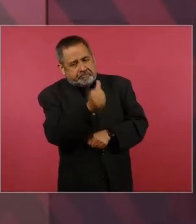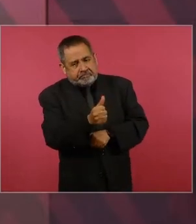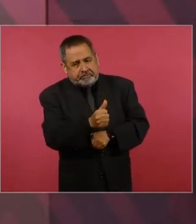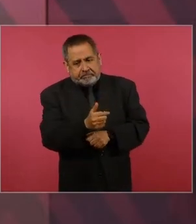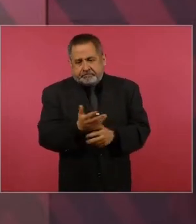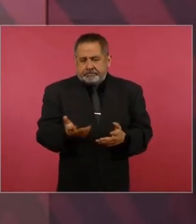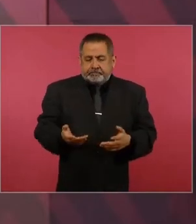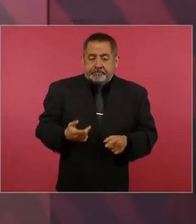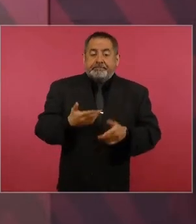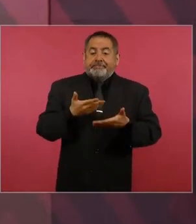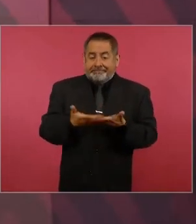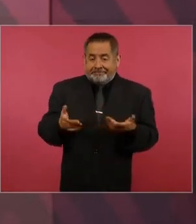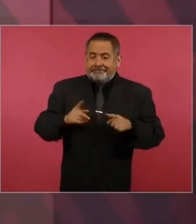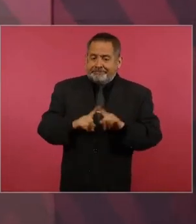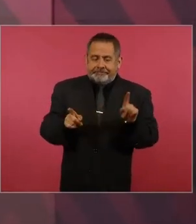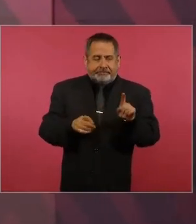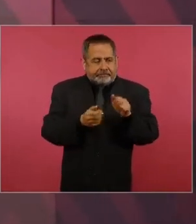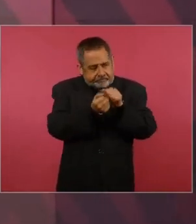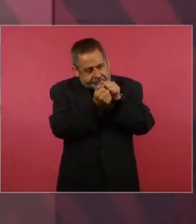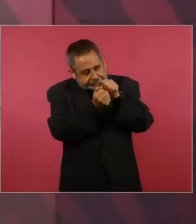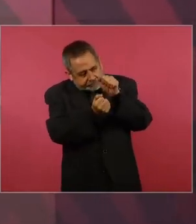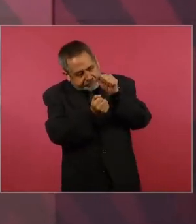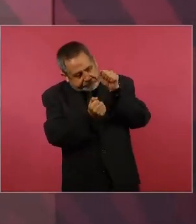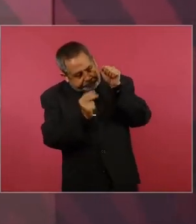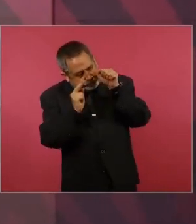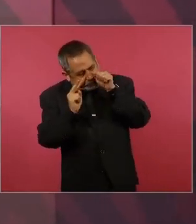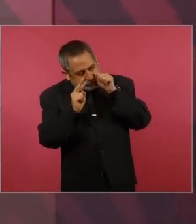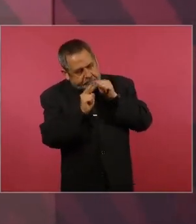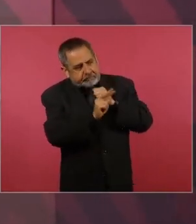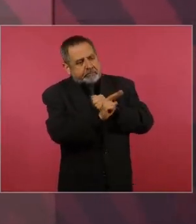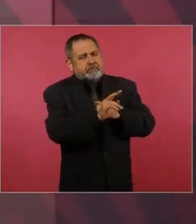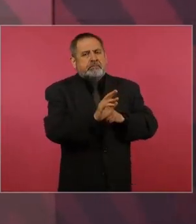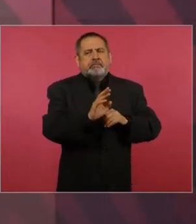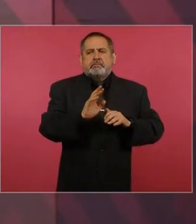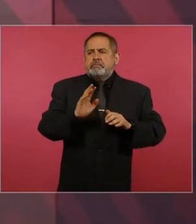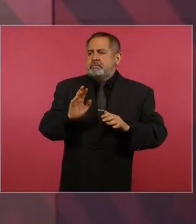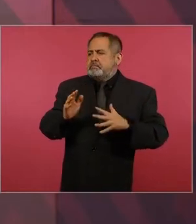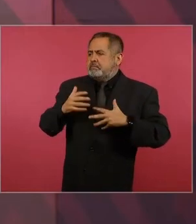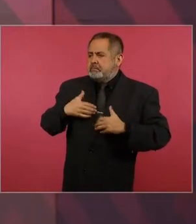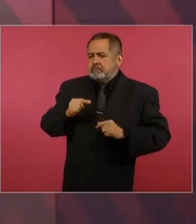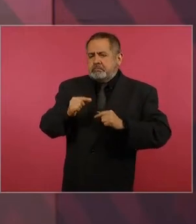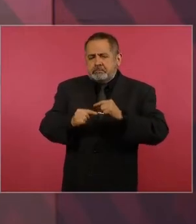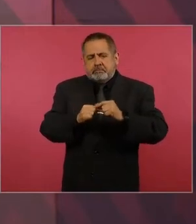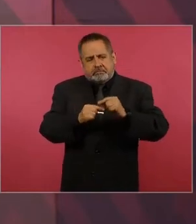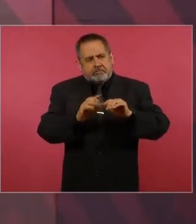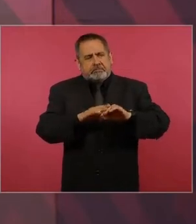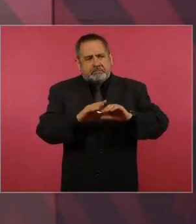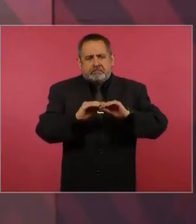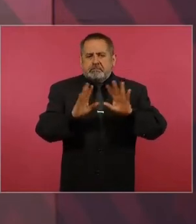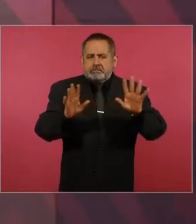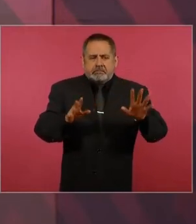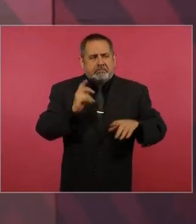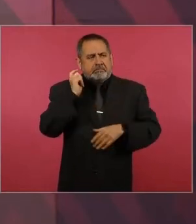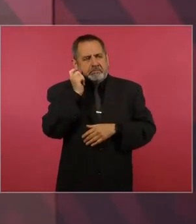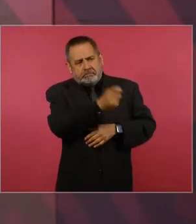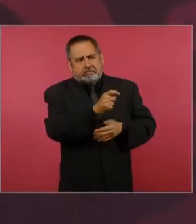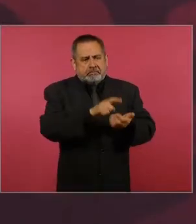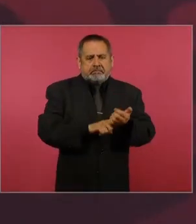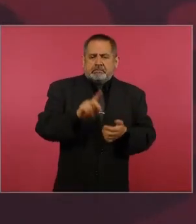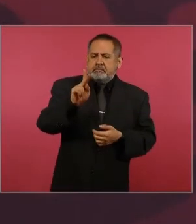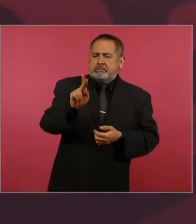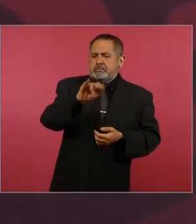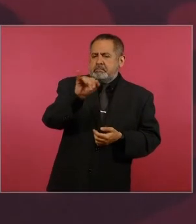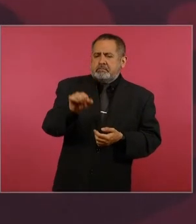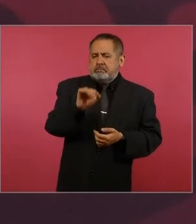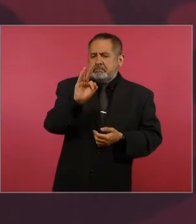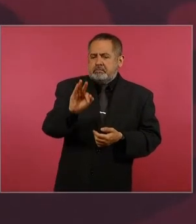Ahora es que ya se está transparentando más todo lo que tiene que ver con el Poder Judicial.